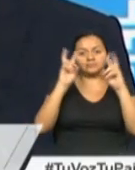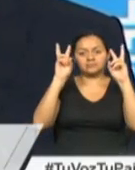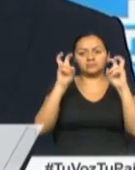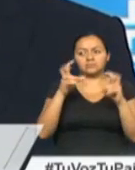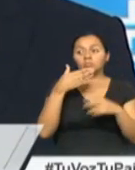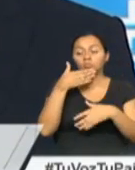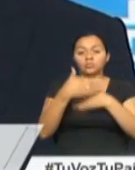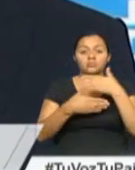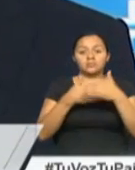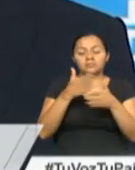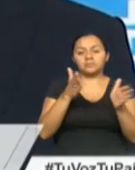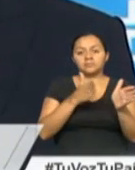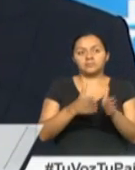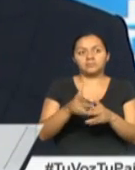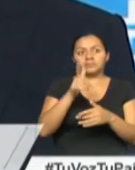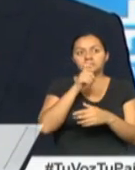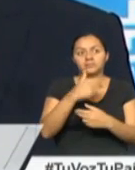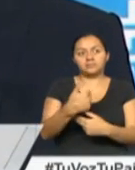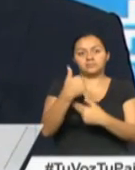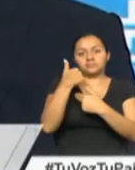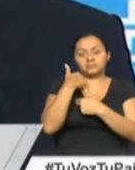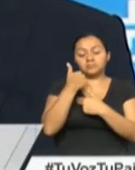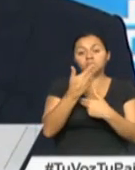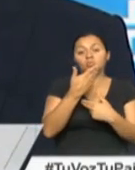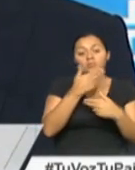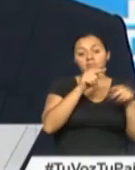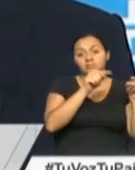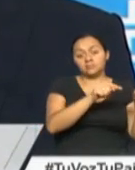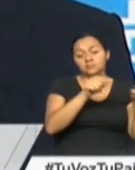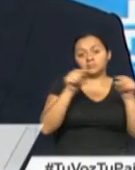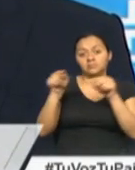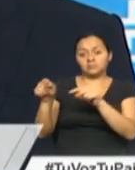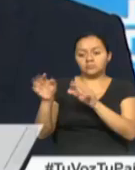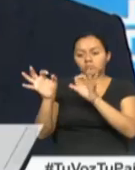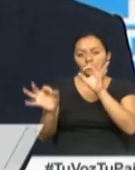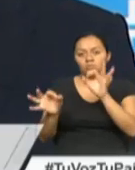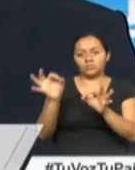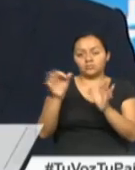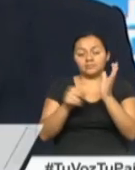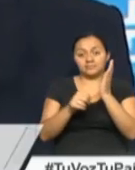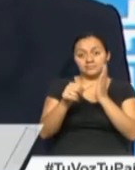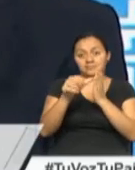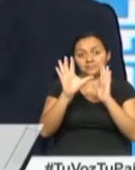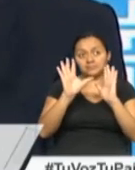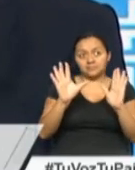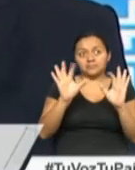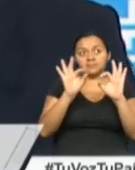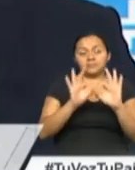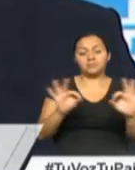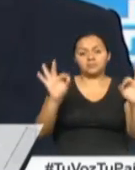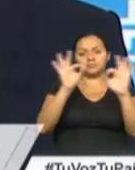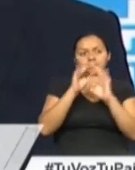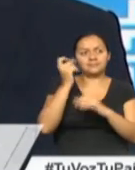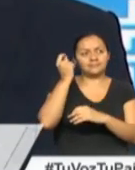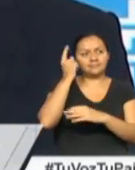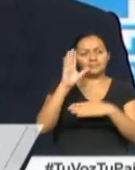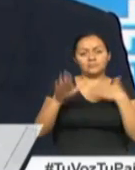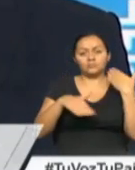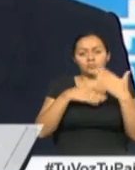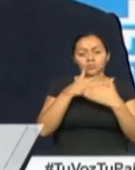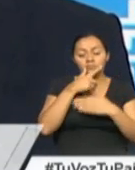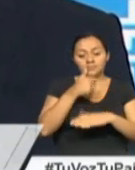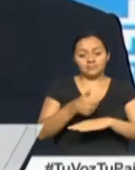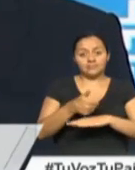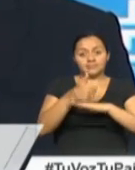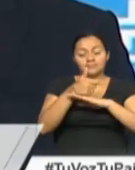a través de sus áreas competentes, que son las áreas de jurídicos de los ministerios. Es importante entender que como titular del